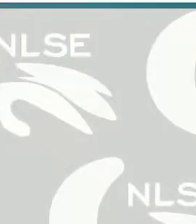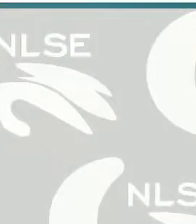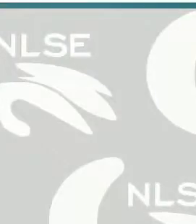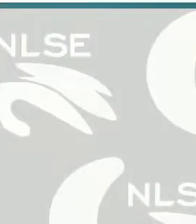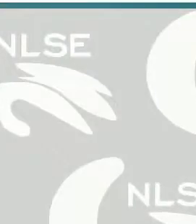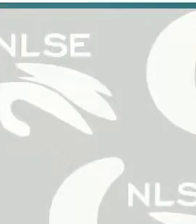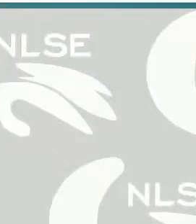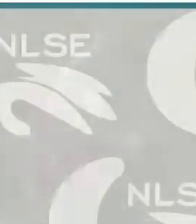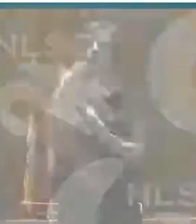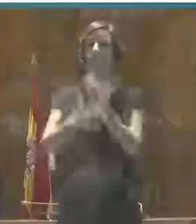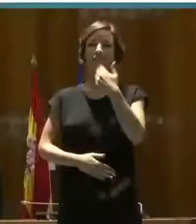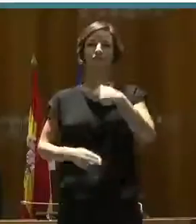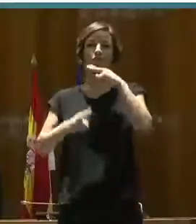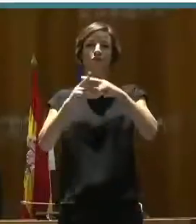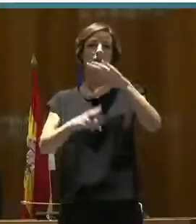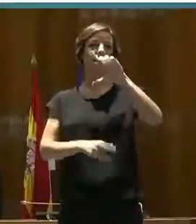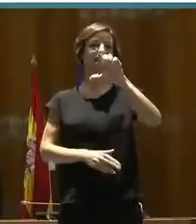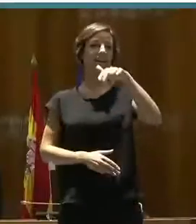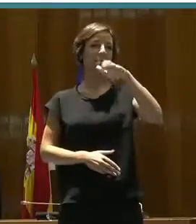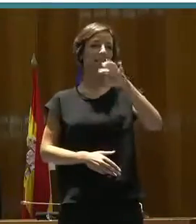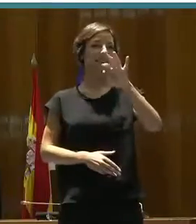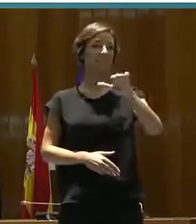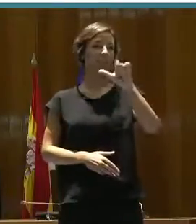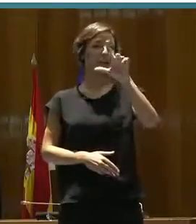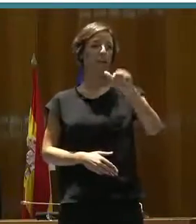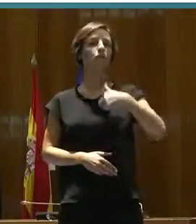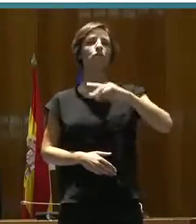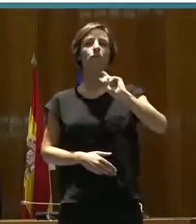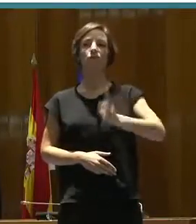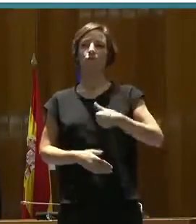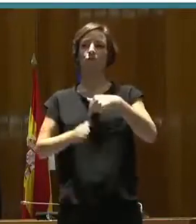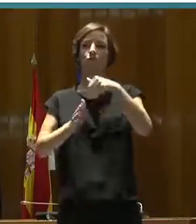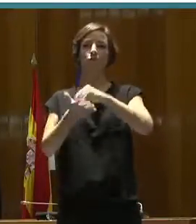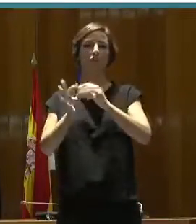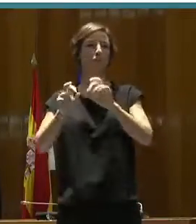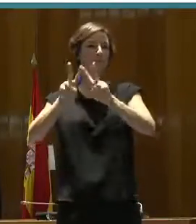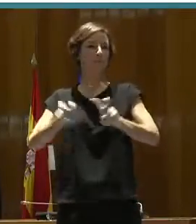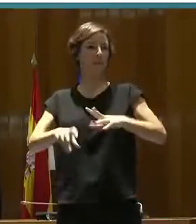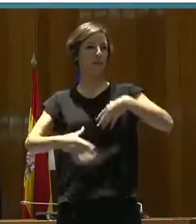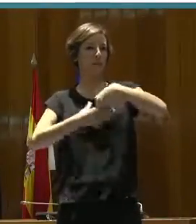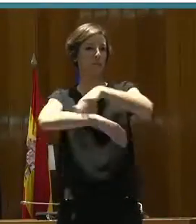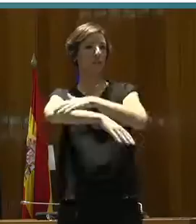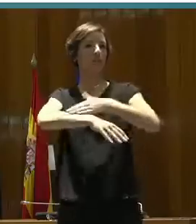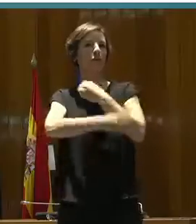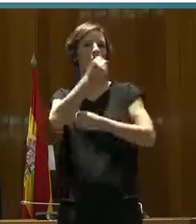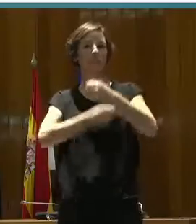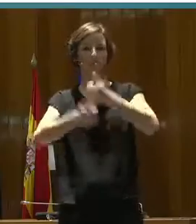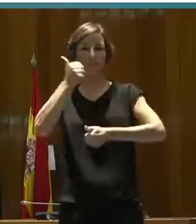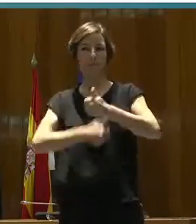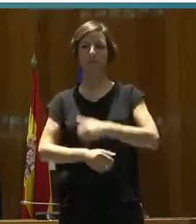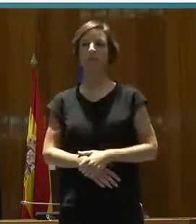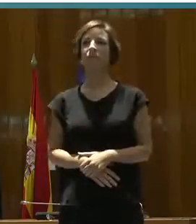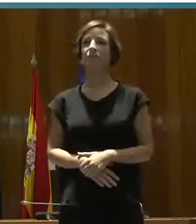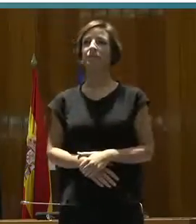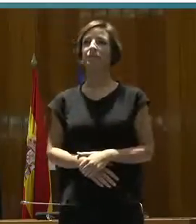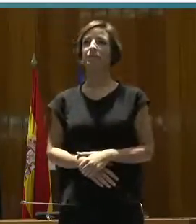Bueno, mi nombre es Clemente López, soy subdirector de proyectos de investigación del Ministerio de Economía y Competitividad,